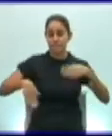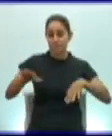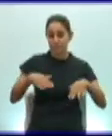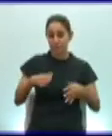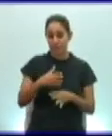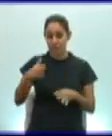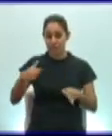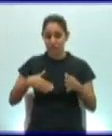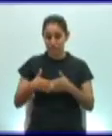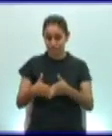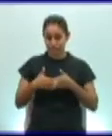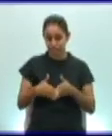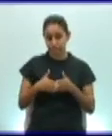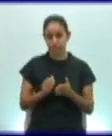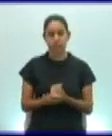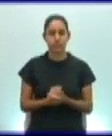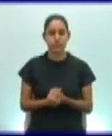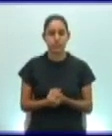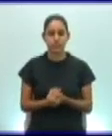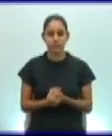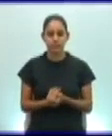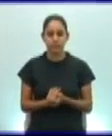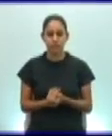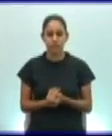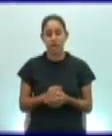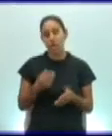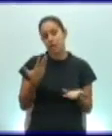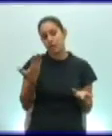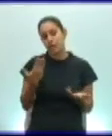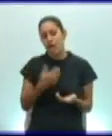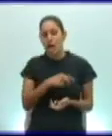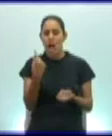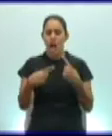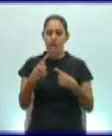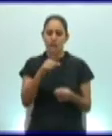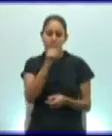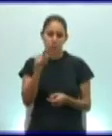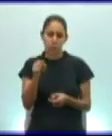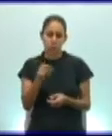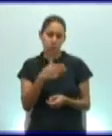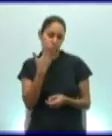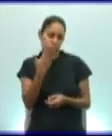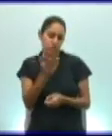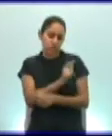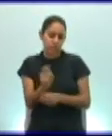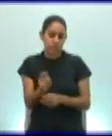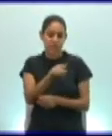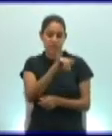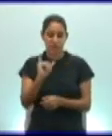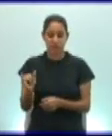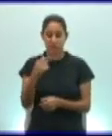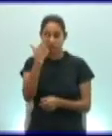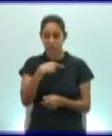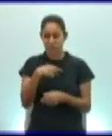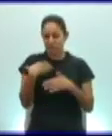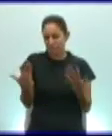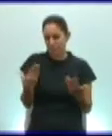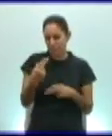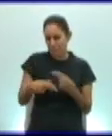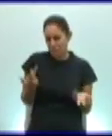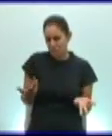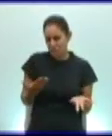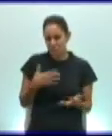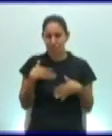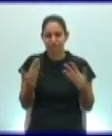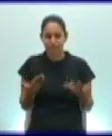Girón. Quizás alguien pregunte, bueno, profe, ¿y el día 16 de abril qué ocurre en nuestro país? Miren el esquema.